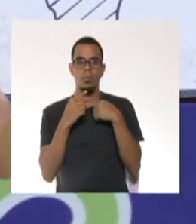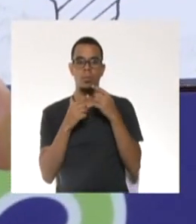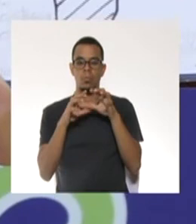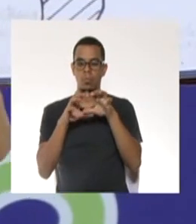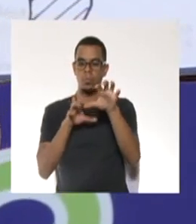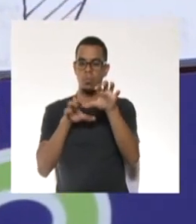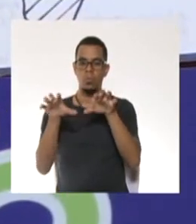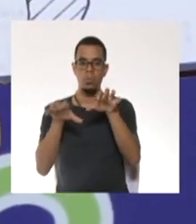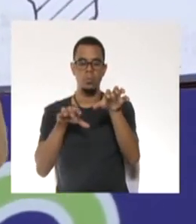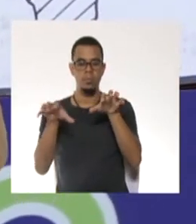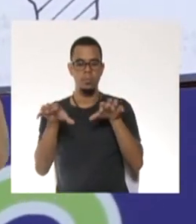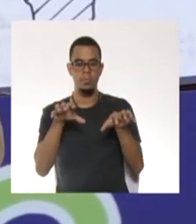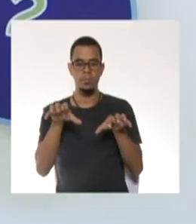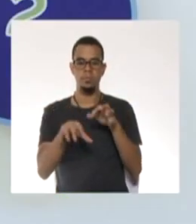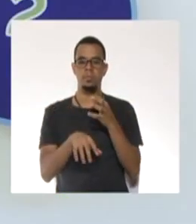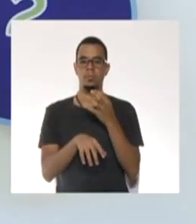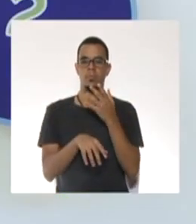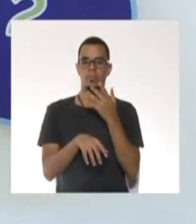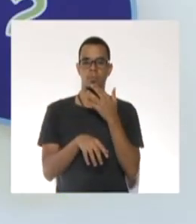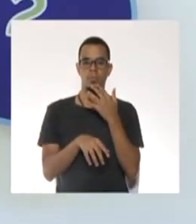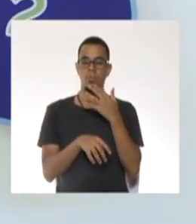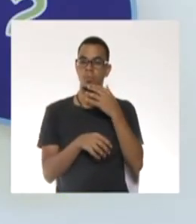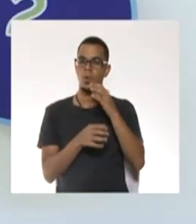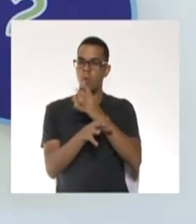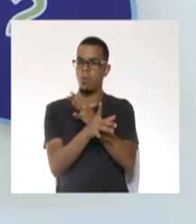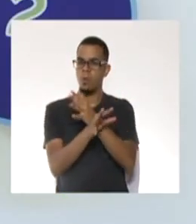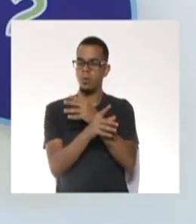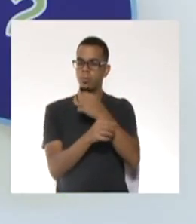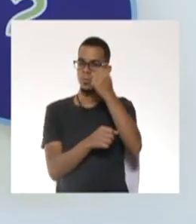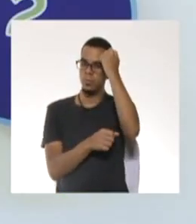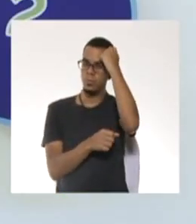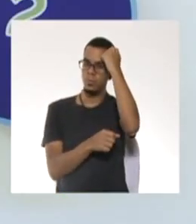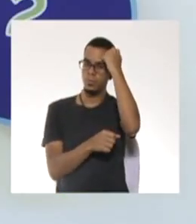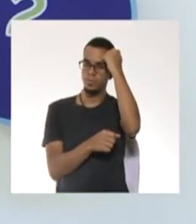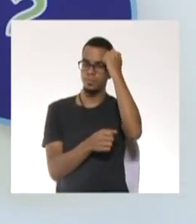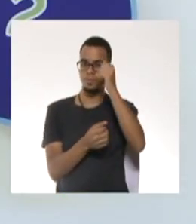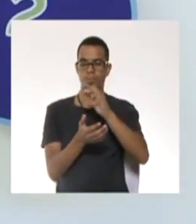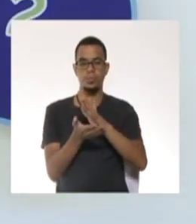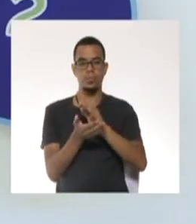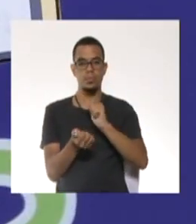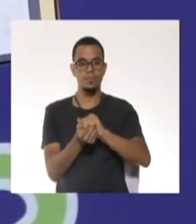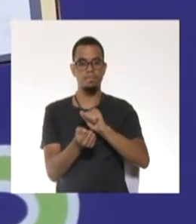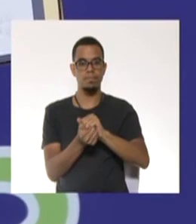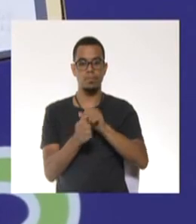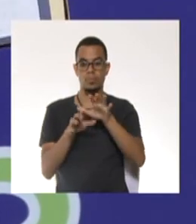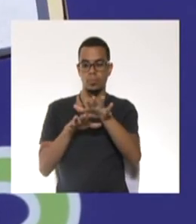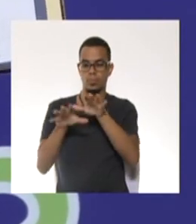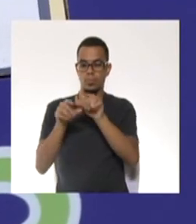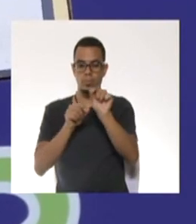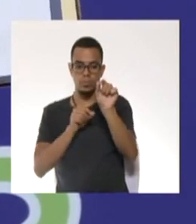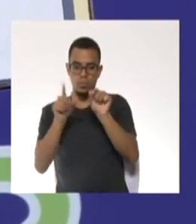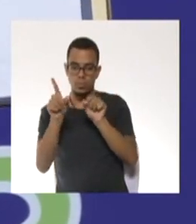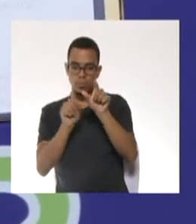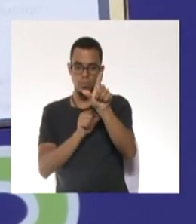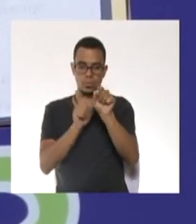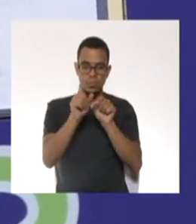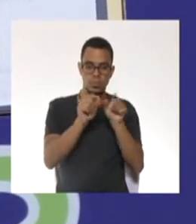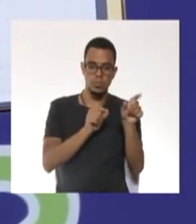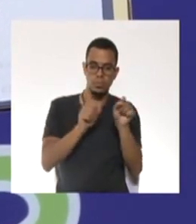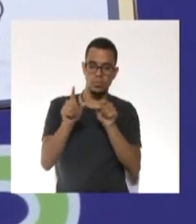inclusive elaborar un rompecabezas, el cual irá entonces construyendo, y en la medida que lo